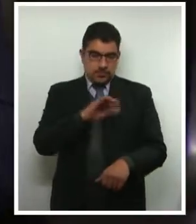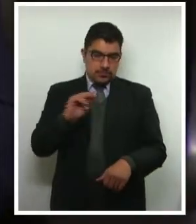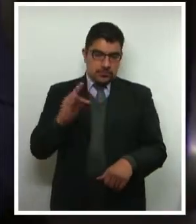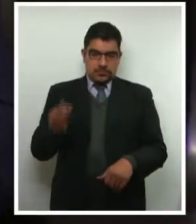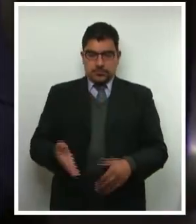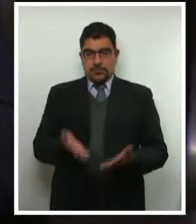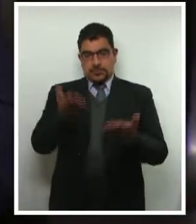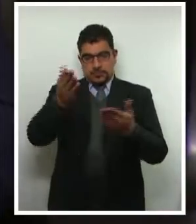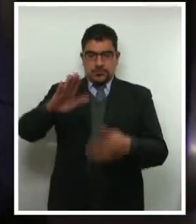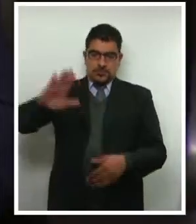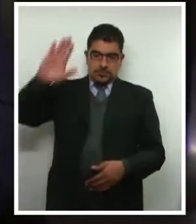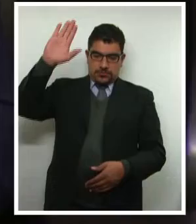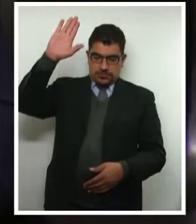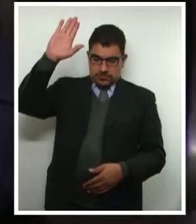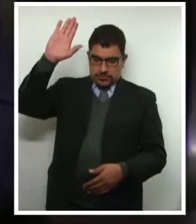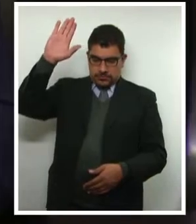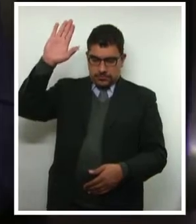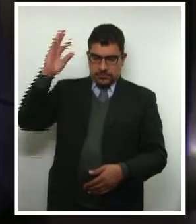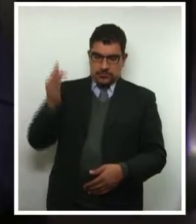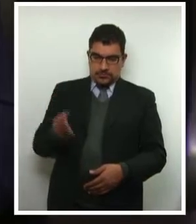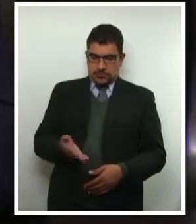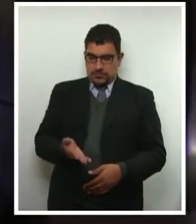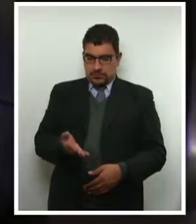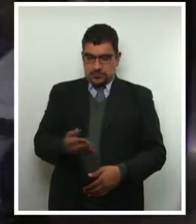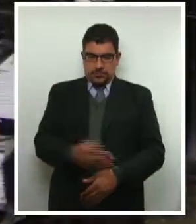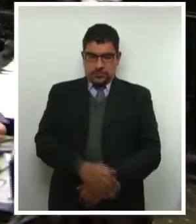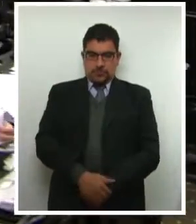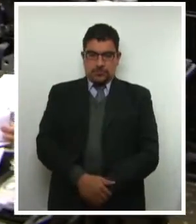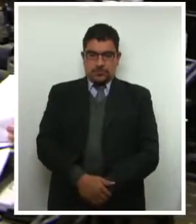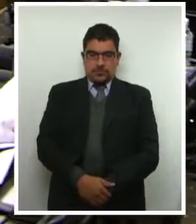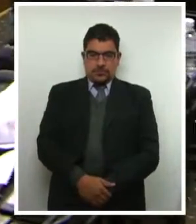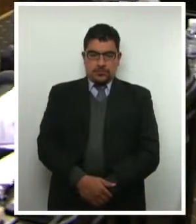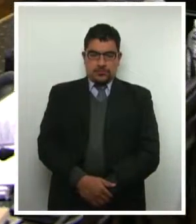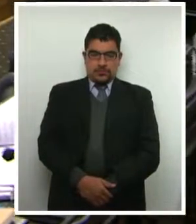estén por la afirmativa, favor de manifestarlo.